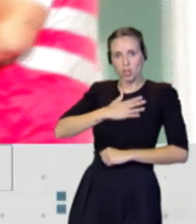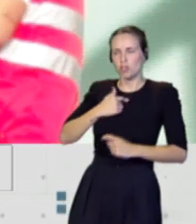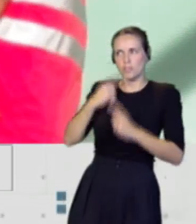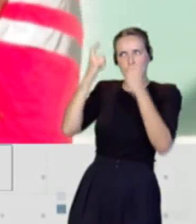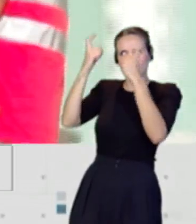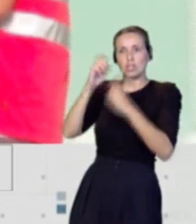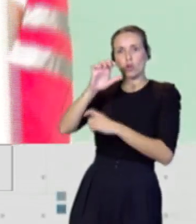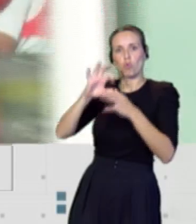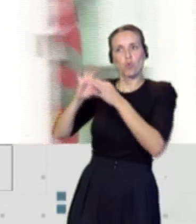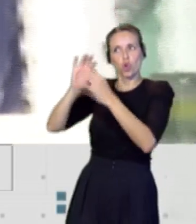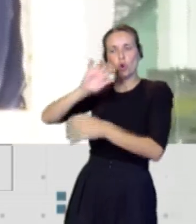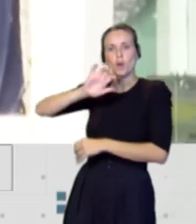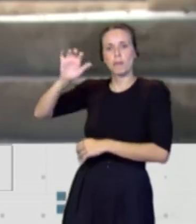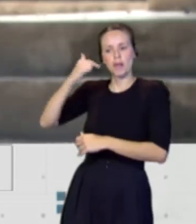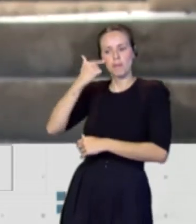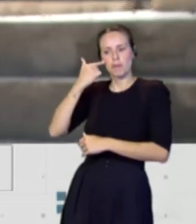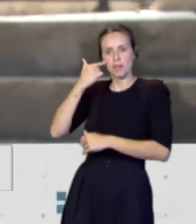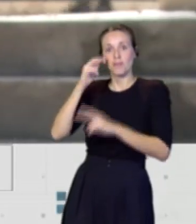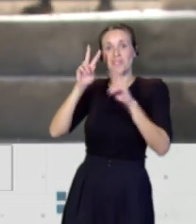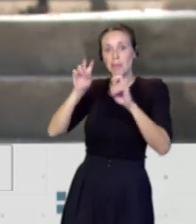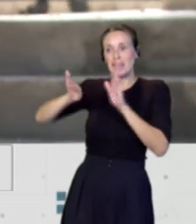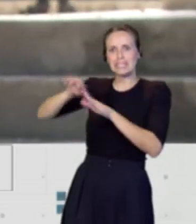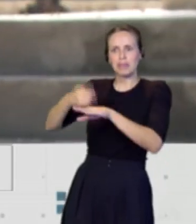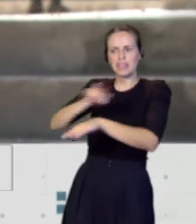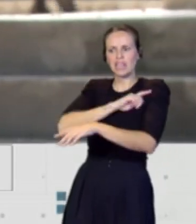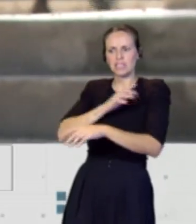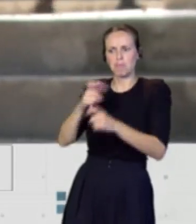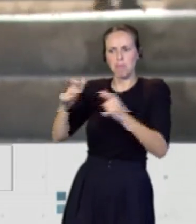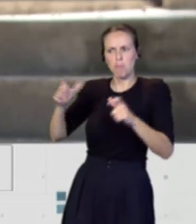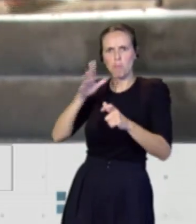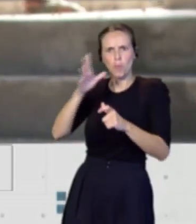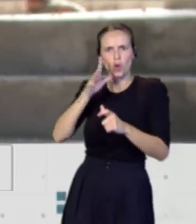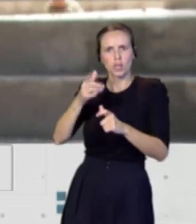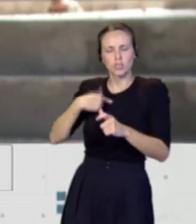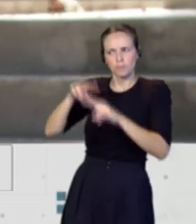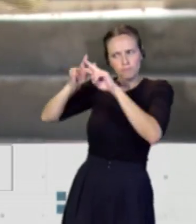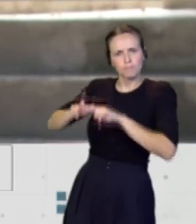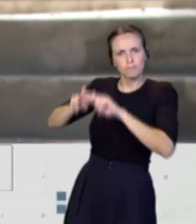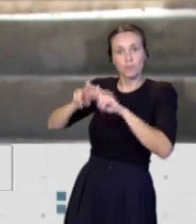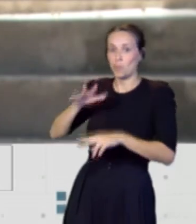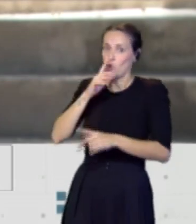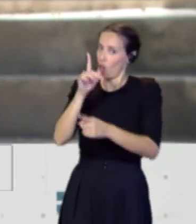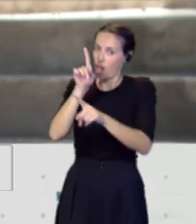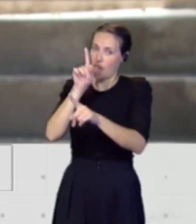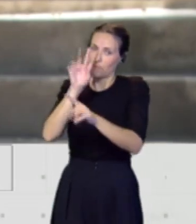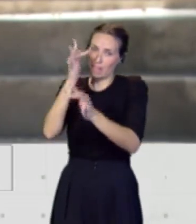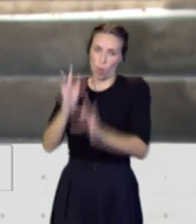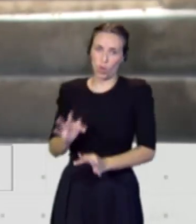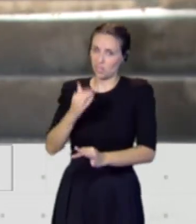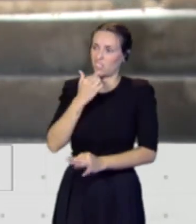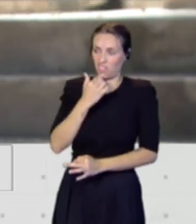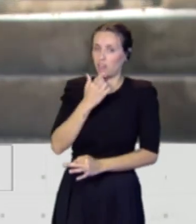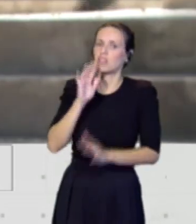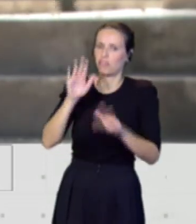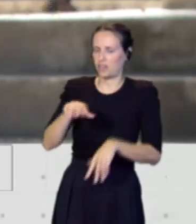Europea sea capaz de atender las causas raíces de ese crecimiento de la extrema derecha que todas las encuestas pronosticaban y que efectivamente se ha verificado. Es cierto